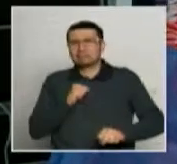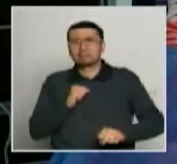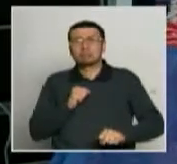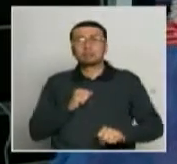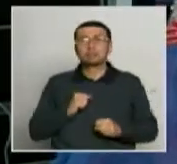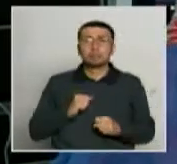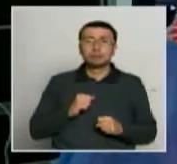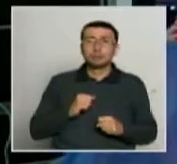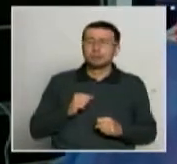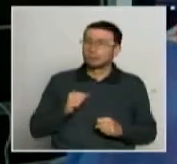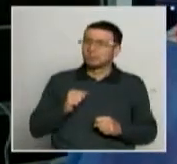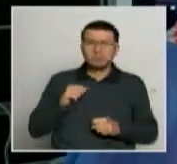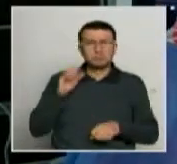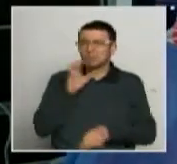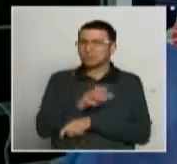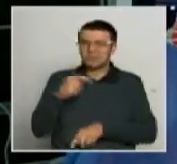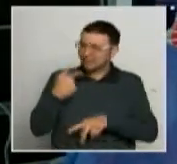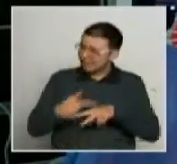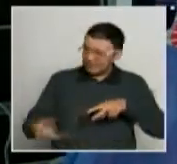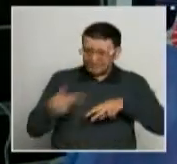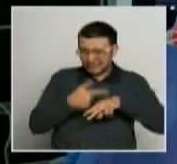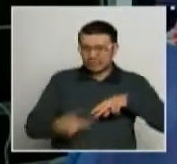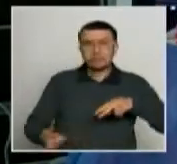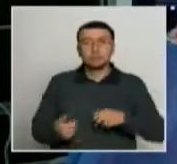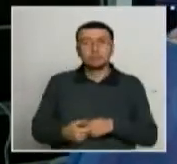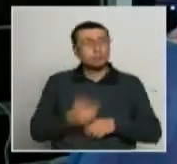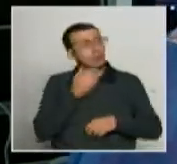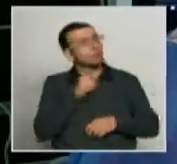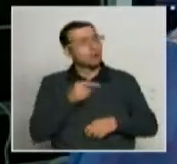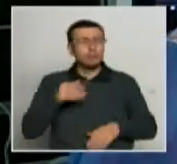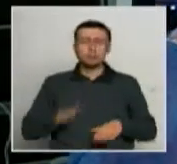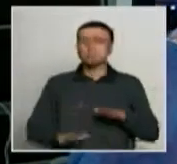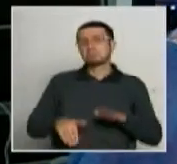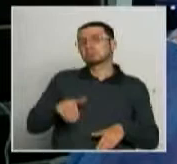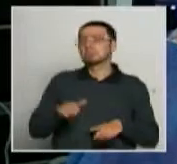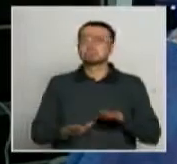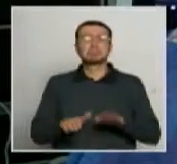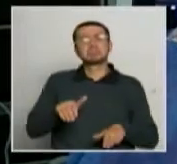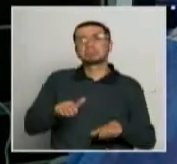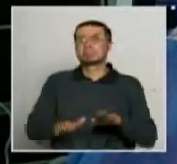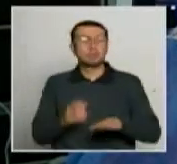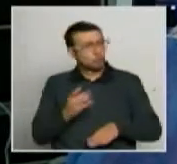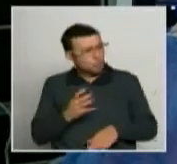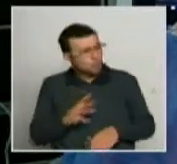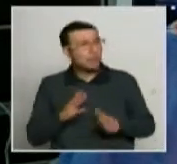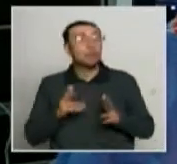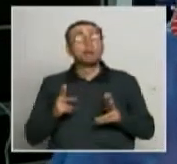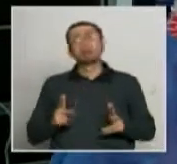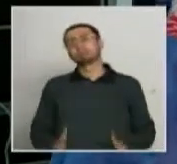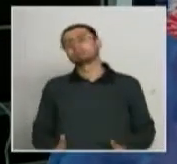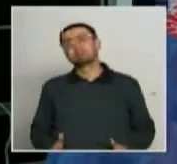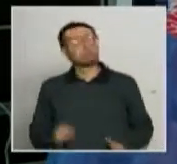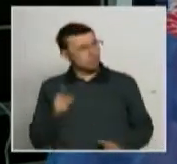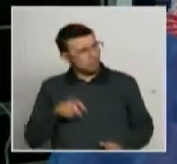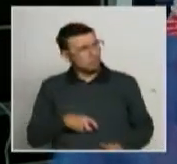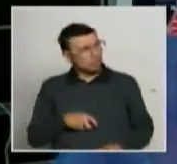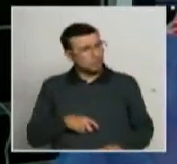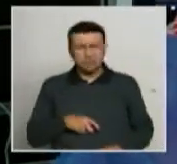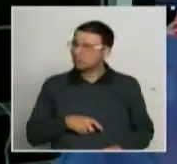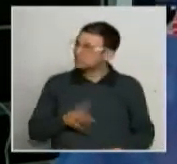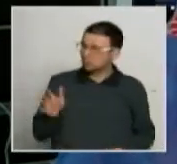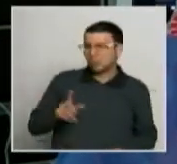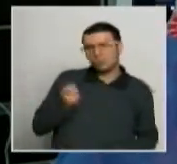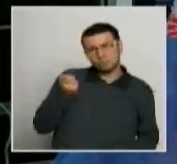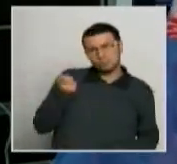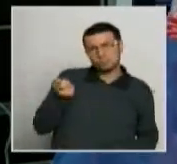me molesta mucho esa parte, doctor. Evelia, cuando camina, ¿le duele, tiene que descansar o no? No mucho, doctor,